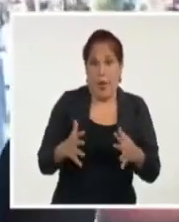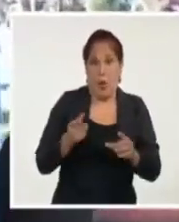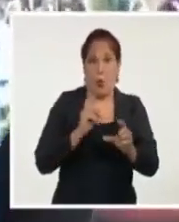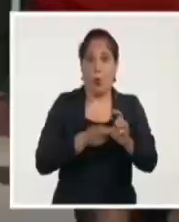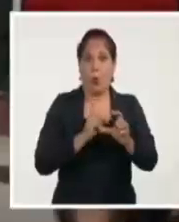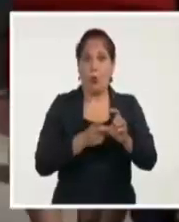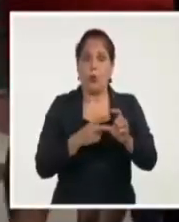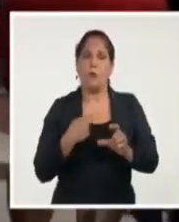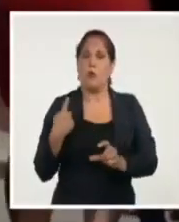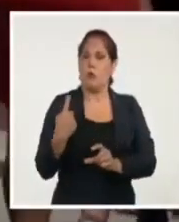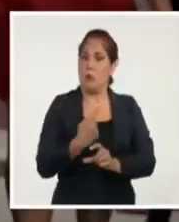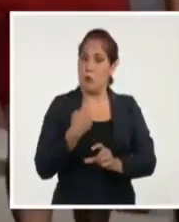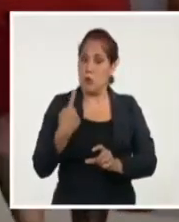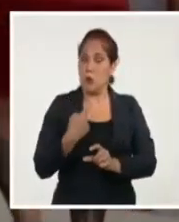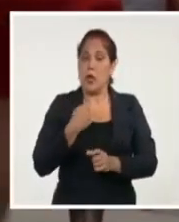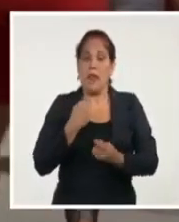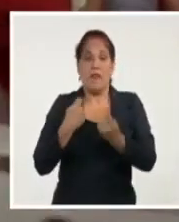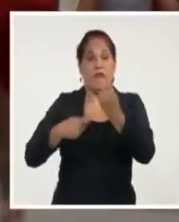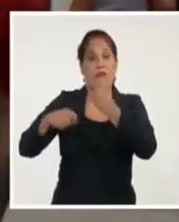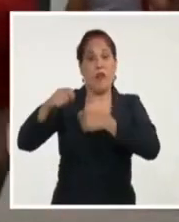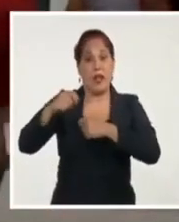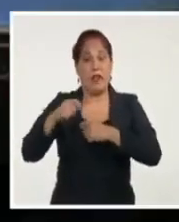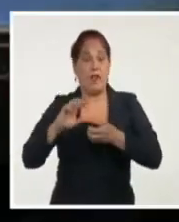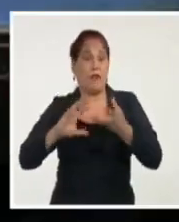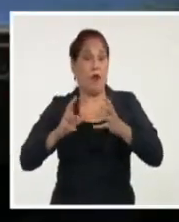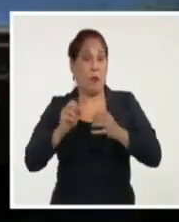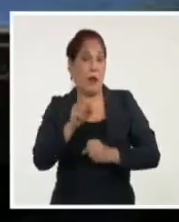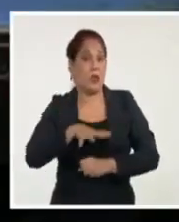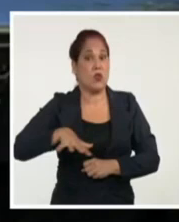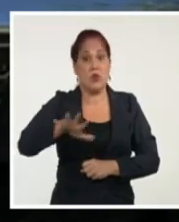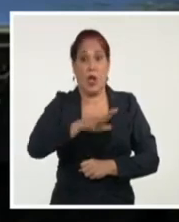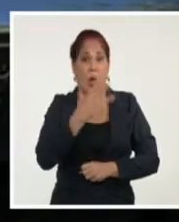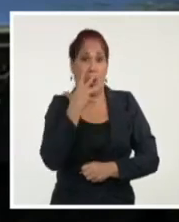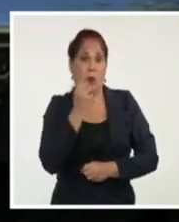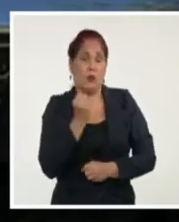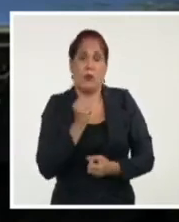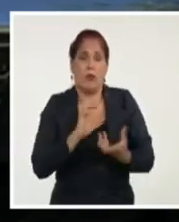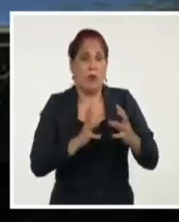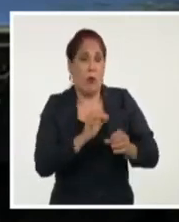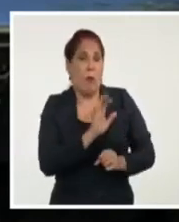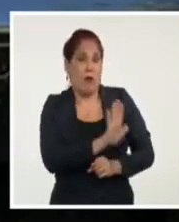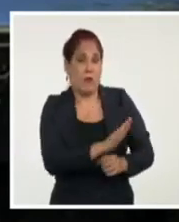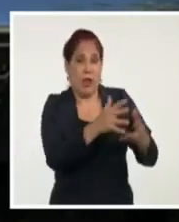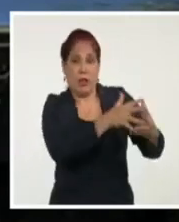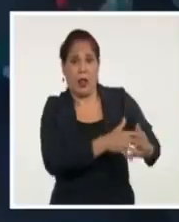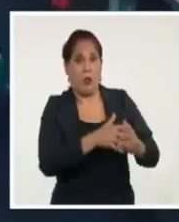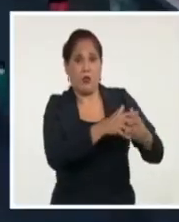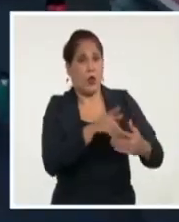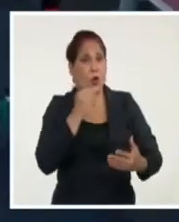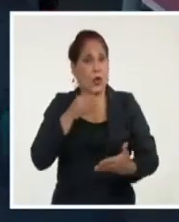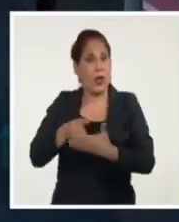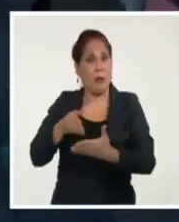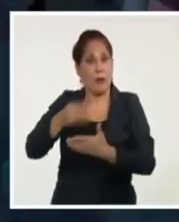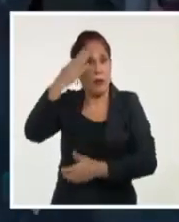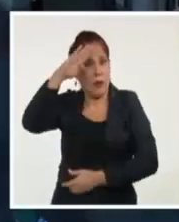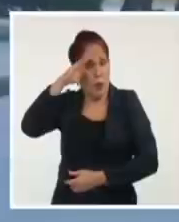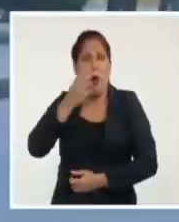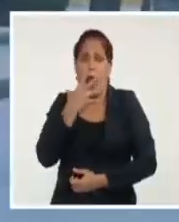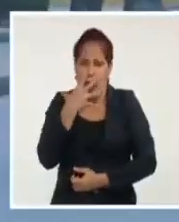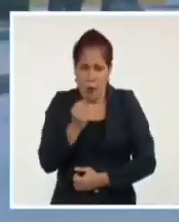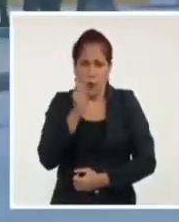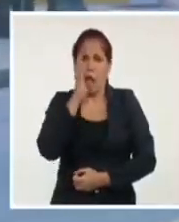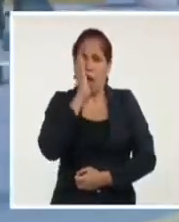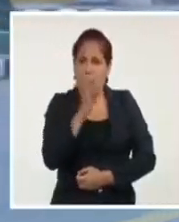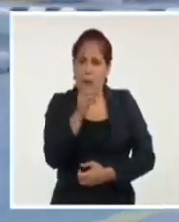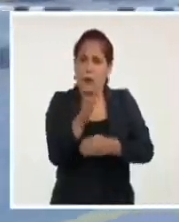y la supuesta exportación de nuestro sistema social, como si desconociera que el gobierno cubano aboga por el respeto